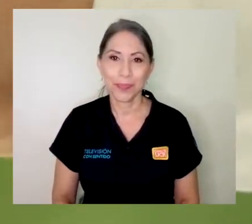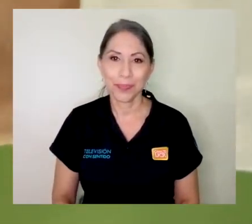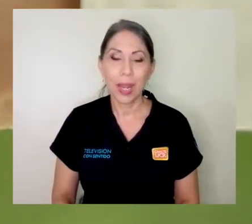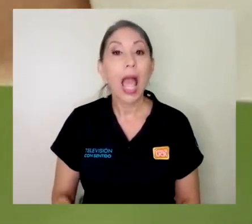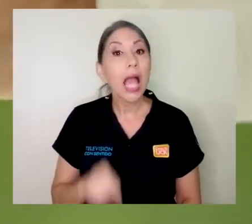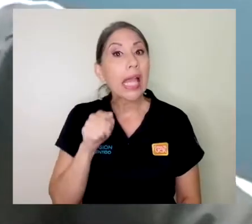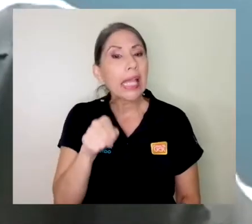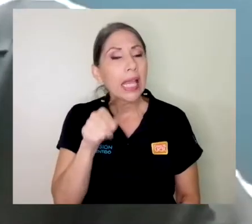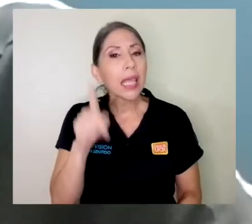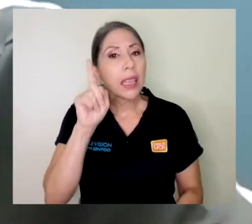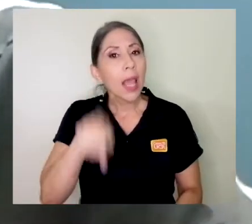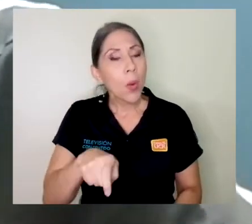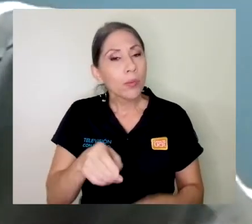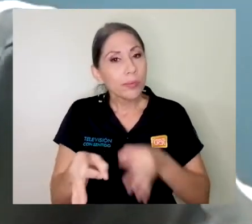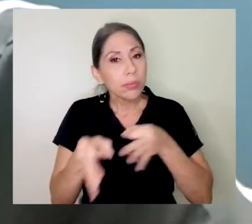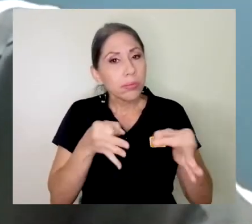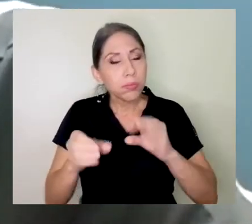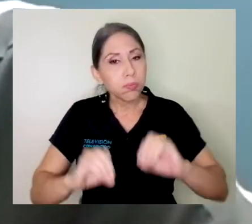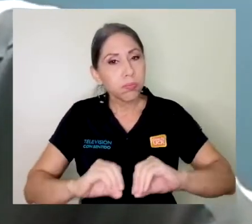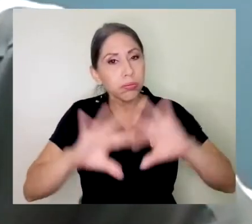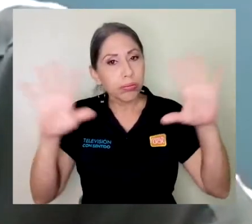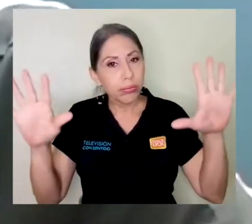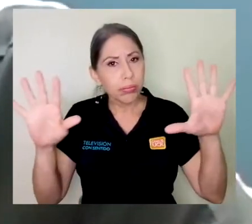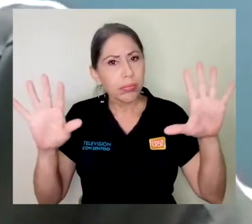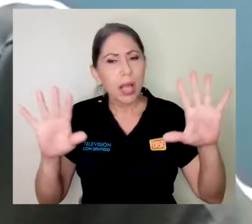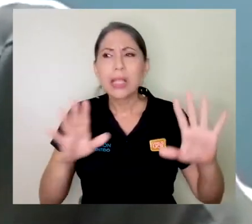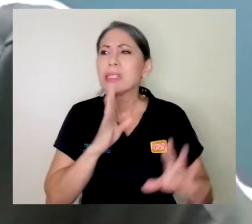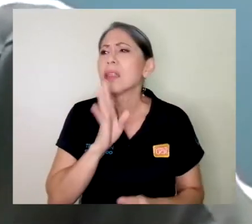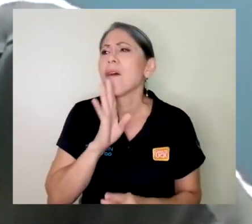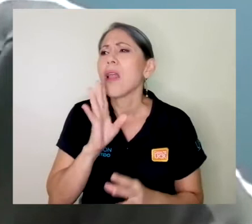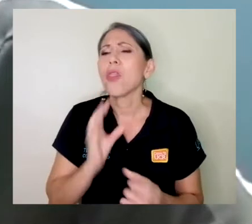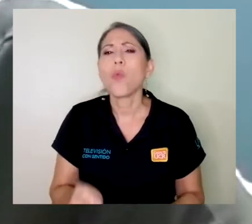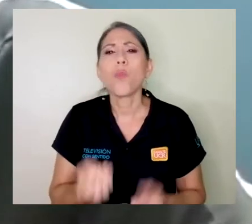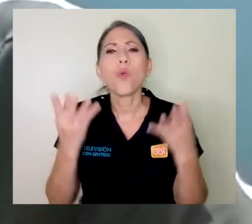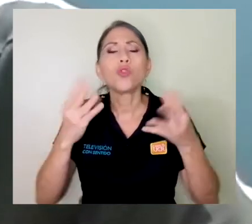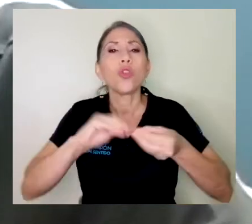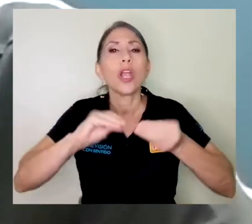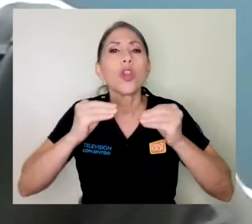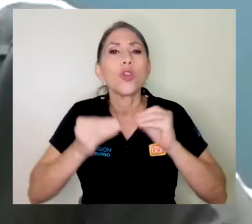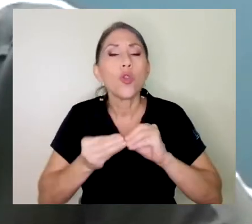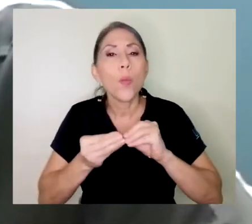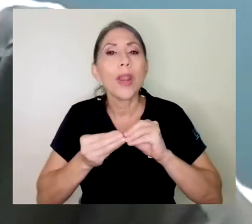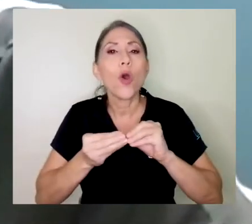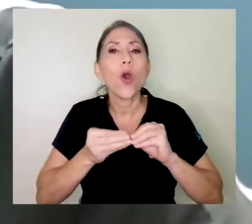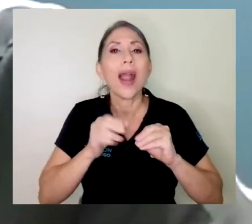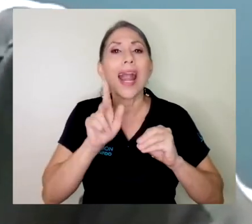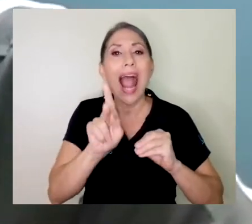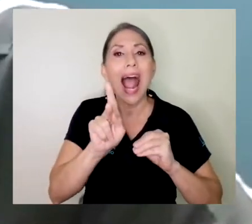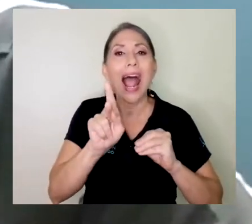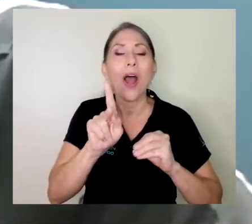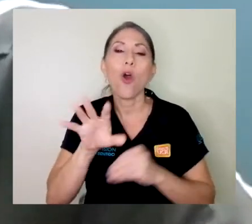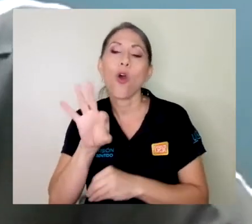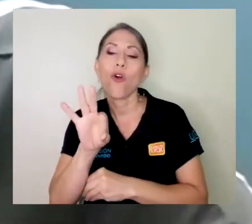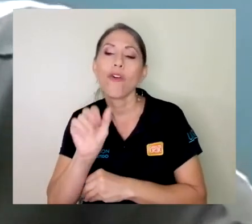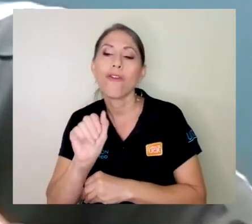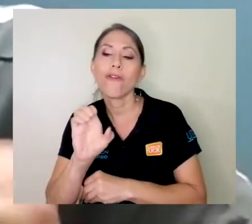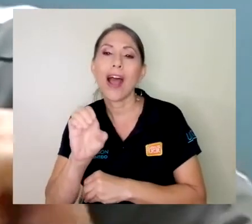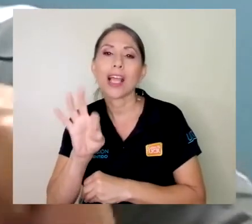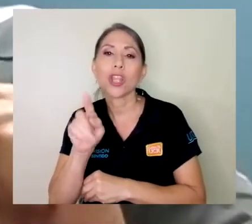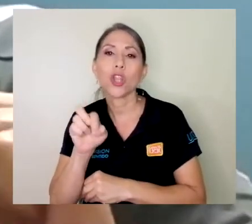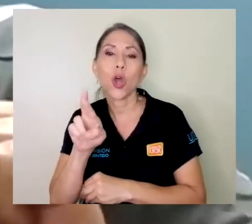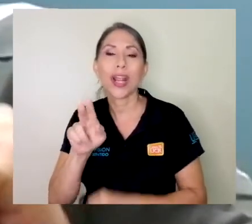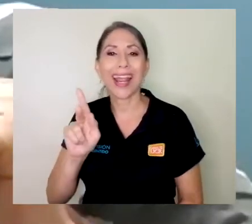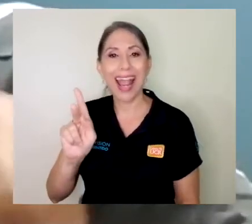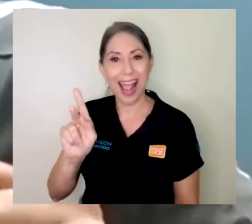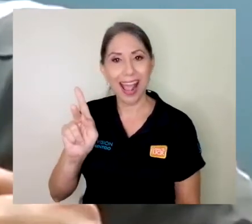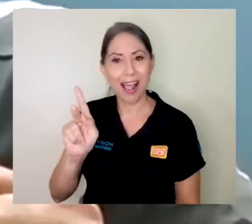Y aquí tengo que hacer una pequeña aclaración, porque mucho se ha hablado del número K o el factor K. Y esto tiene que ver